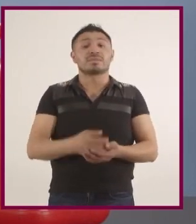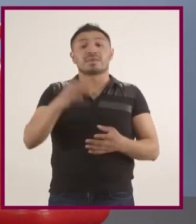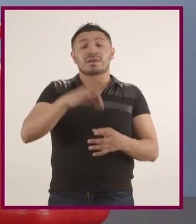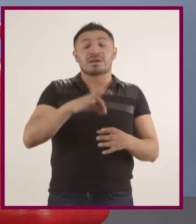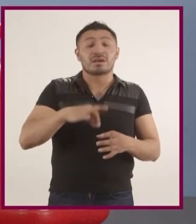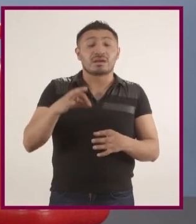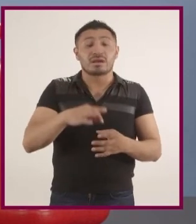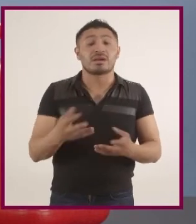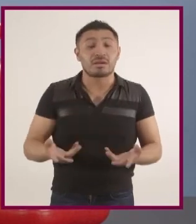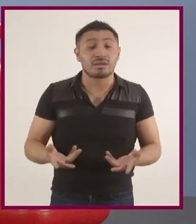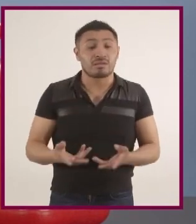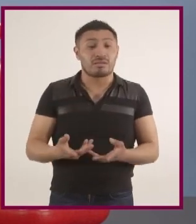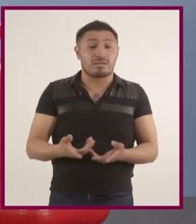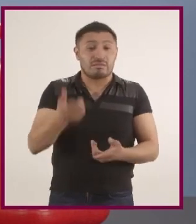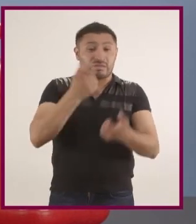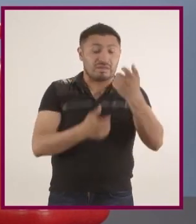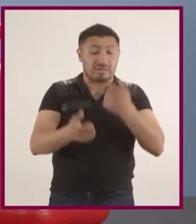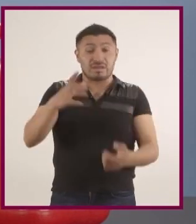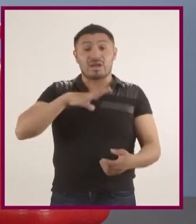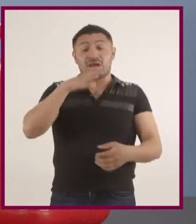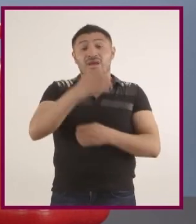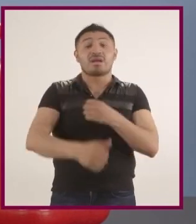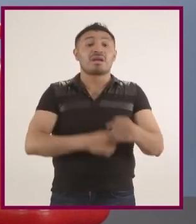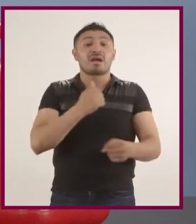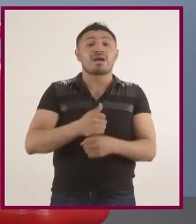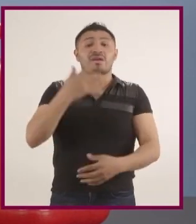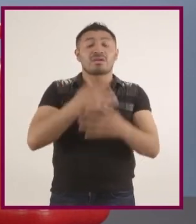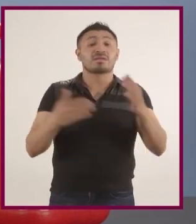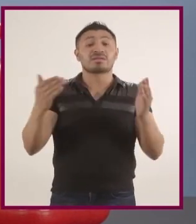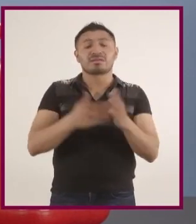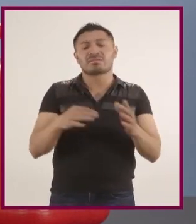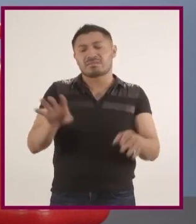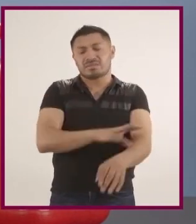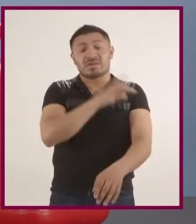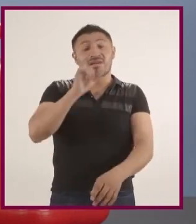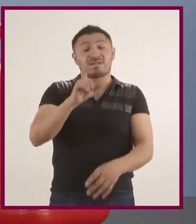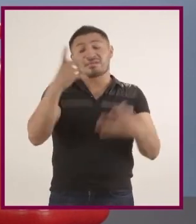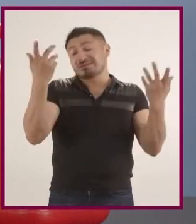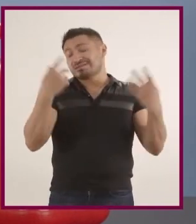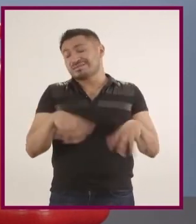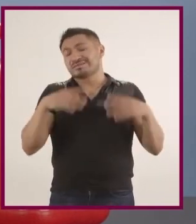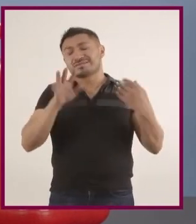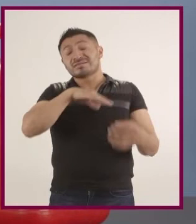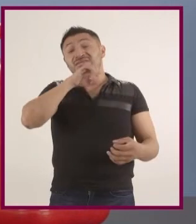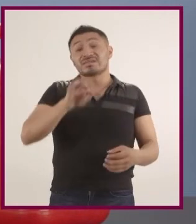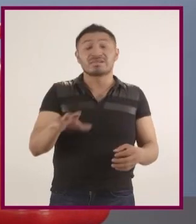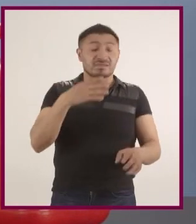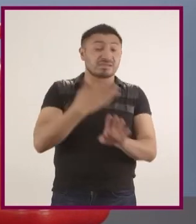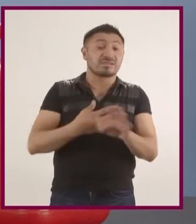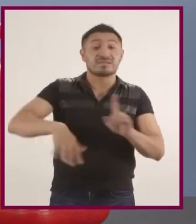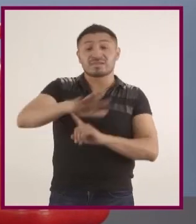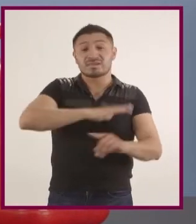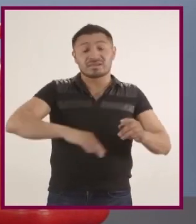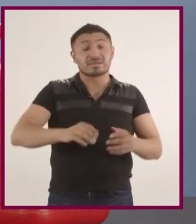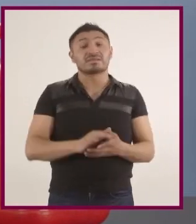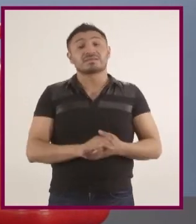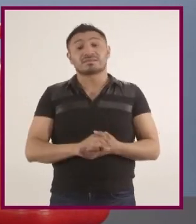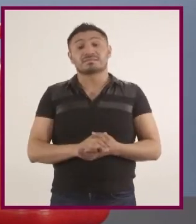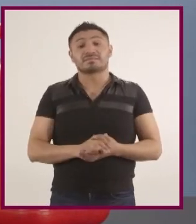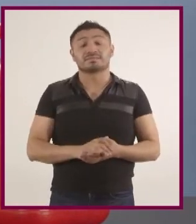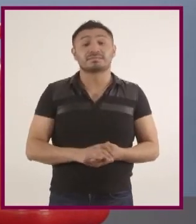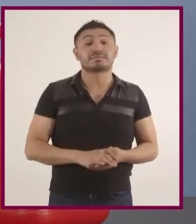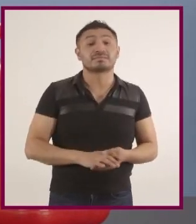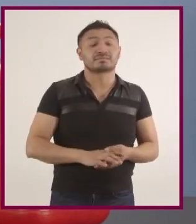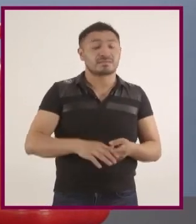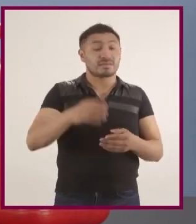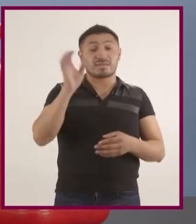15.000 millones de baterías alcalinas al año las baterías comerciales se producen utilizando diversos químicos que son muy tóxicos al tener contacto con el